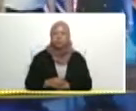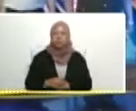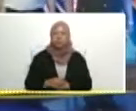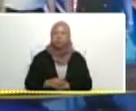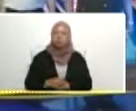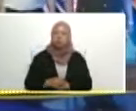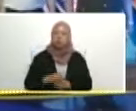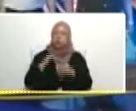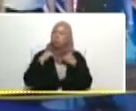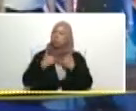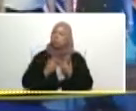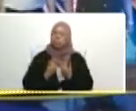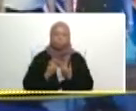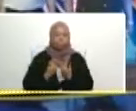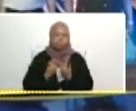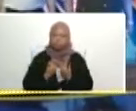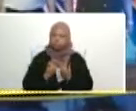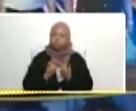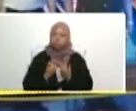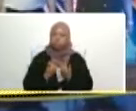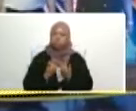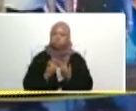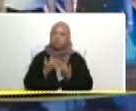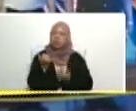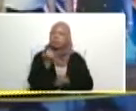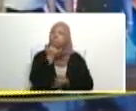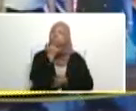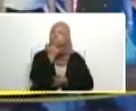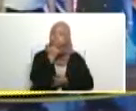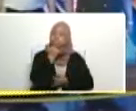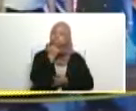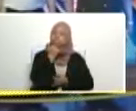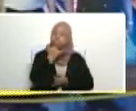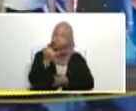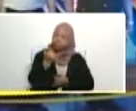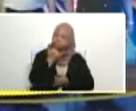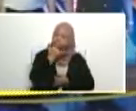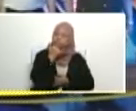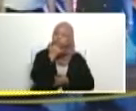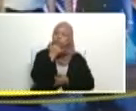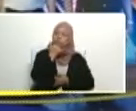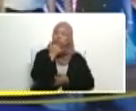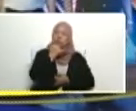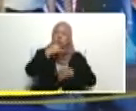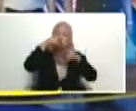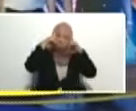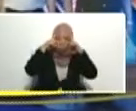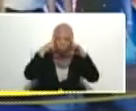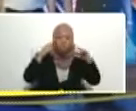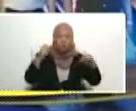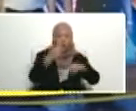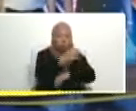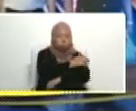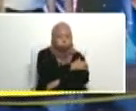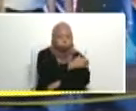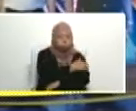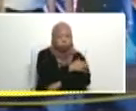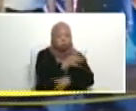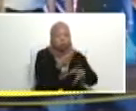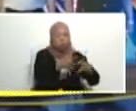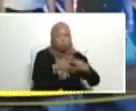decir cómo se equivocan los órganos de inteligencia, los órganos, las